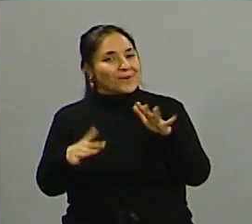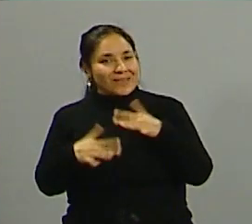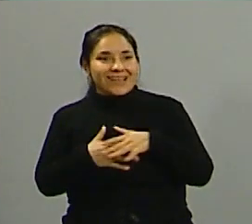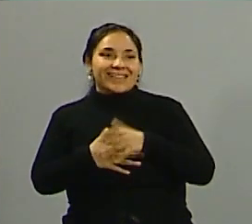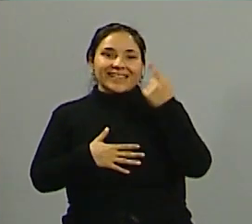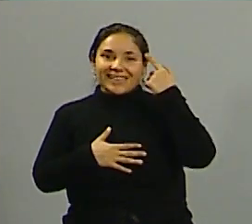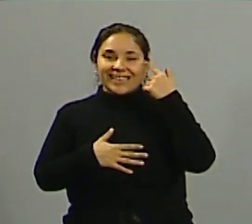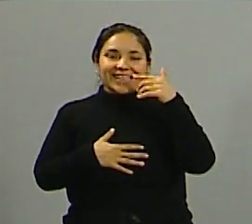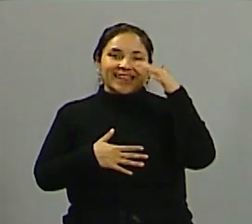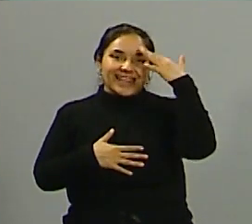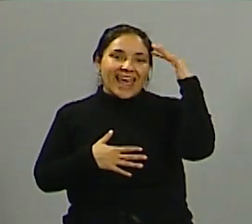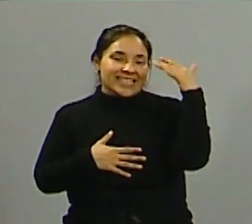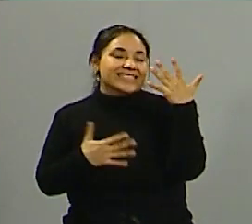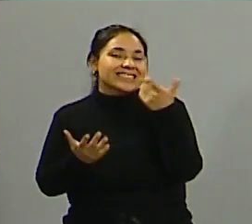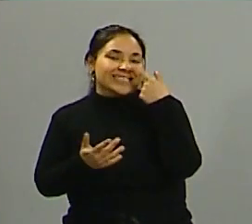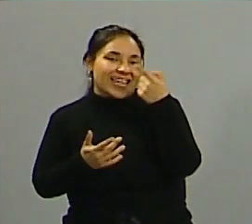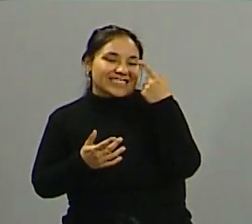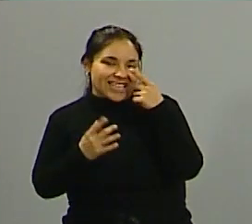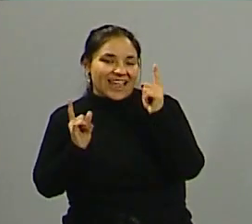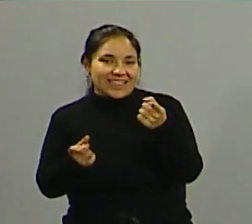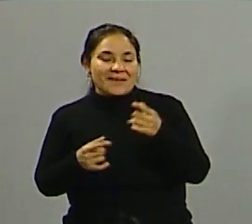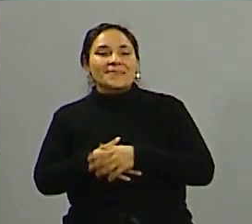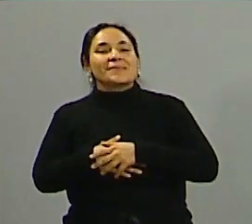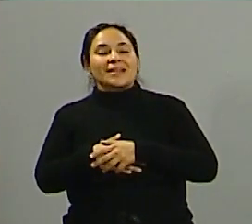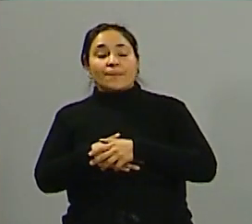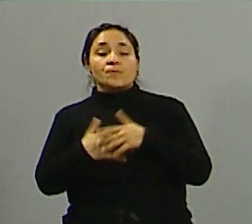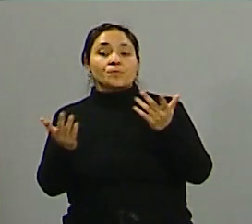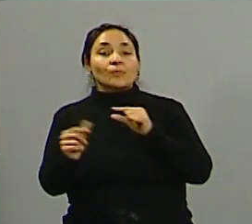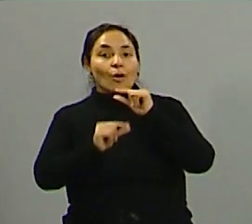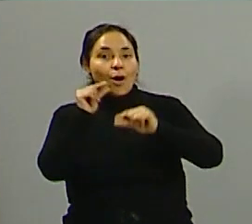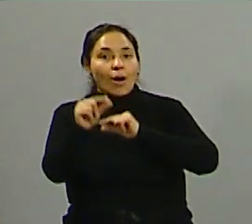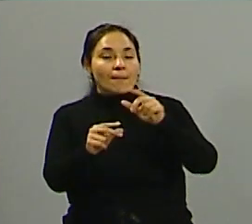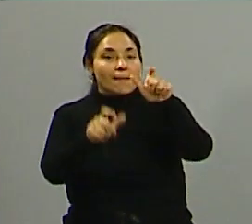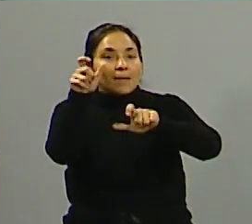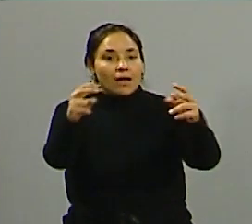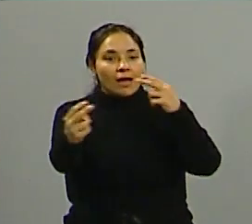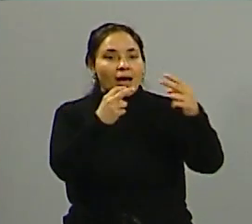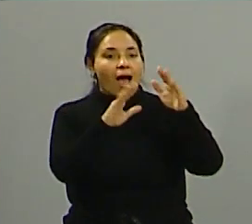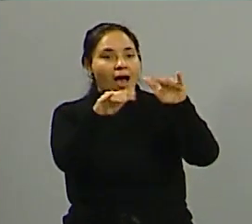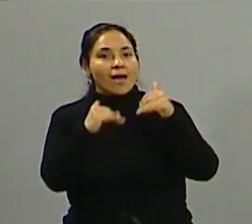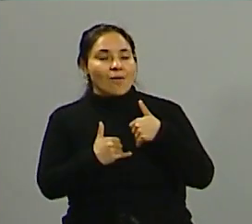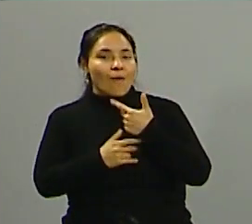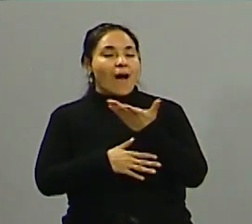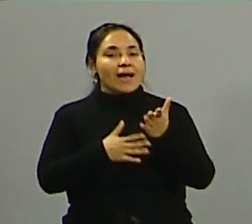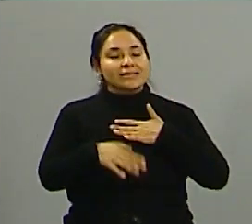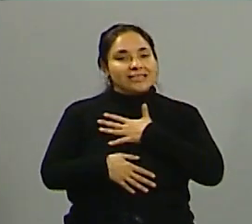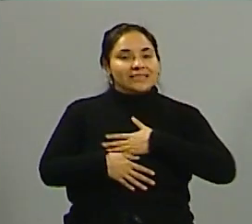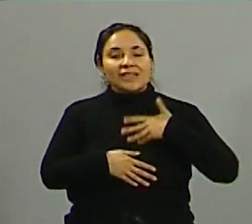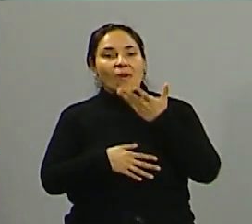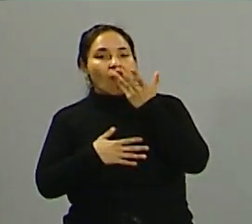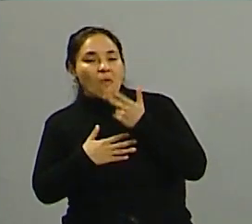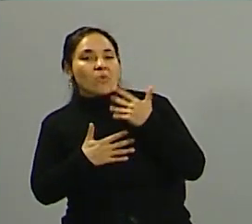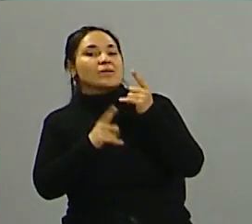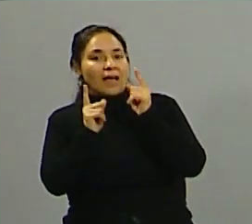pícaros, interesantes, pero iba generando sin duda la simpatía y se iba acercando a estas clases que